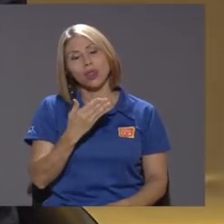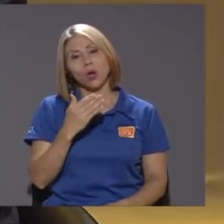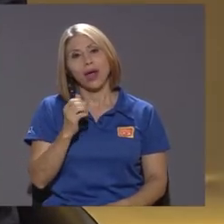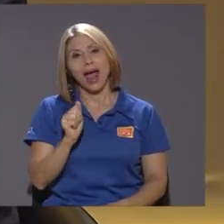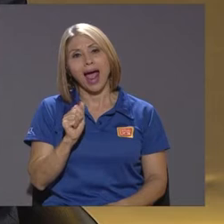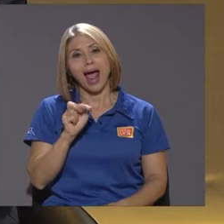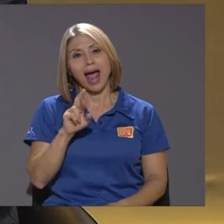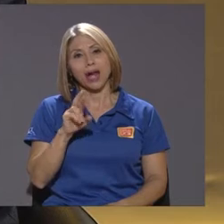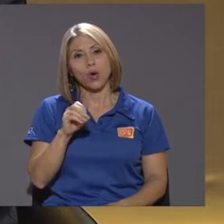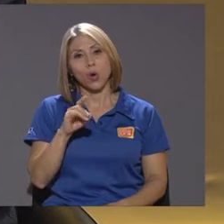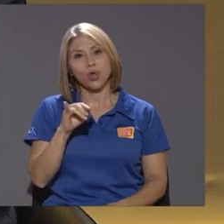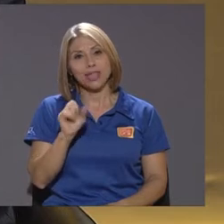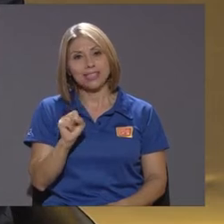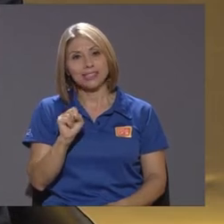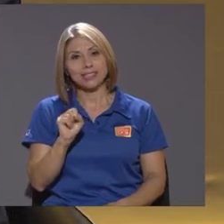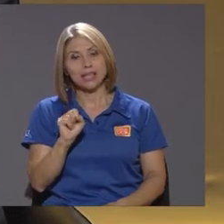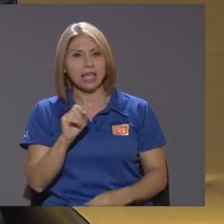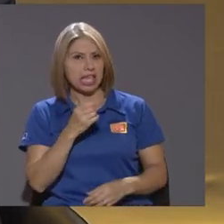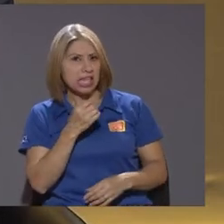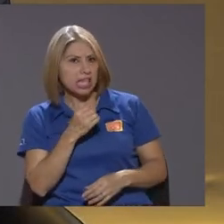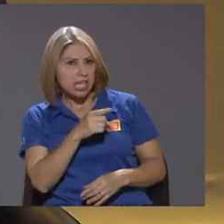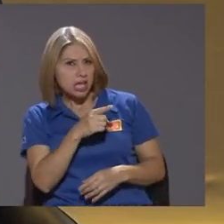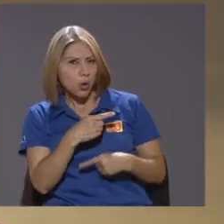si es razonable